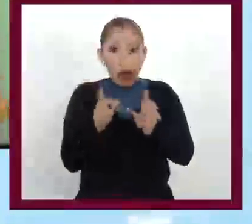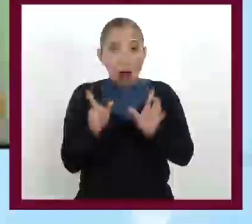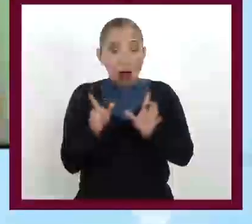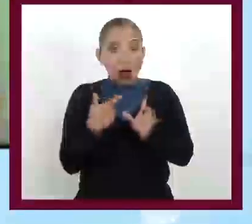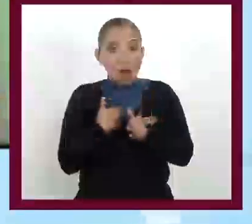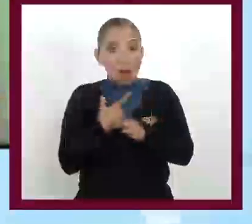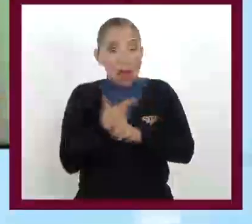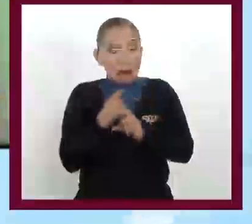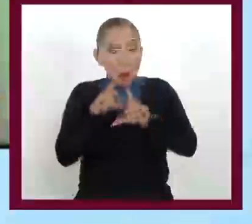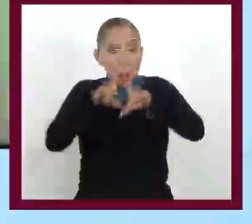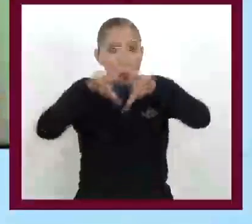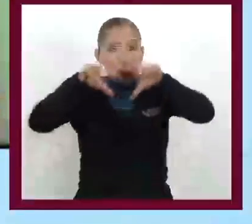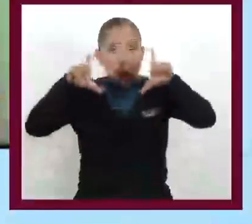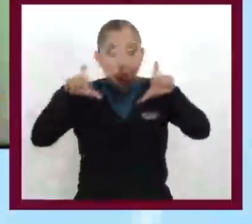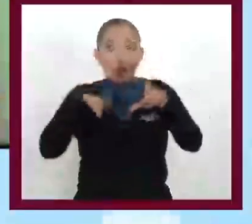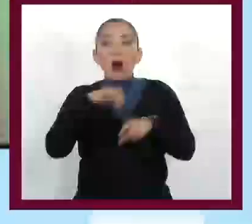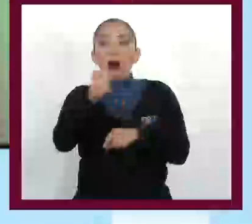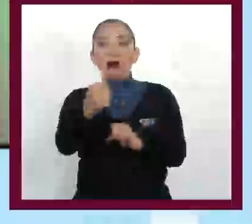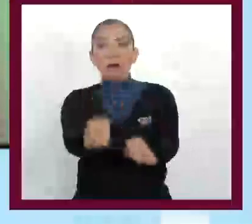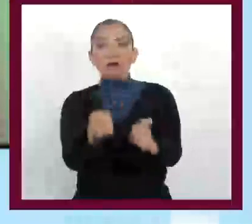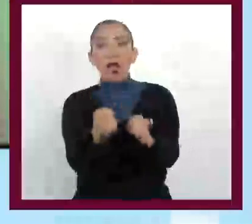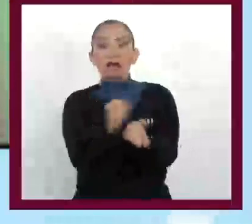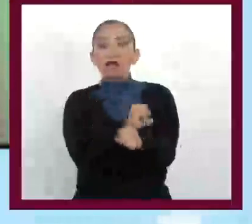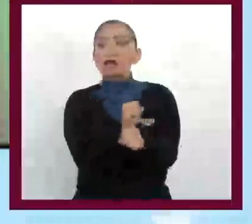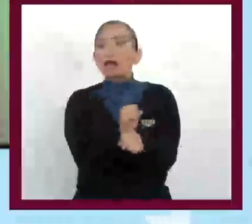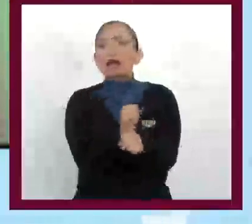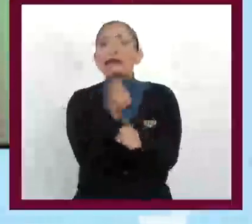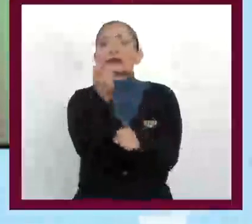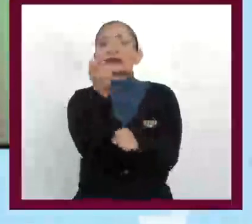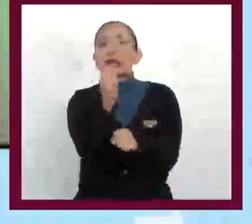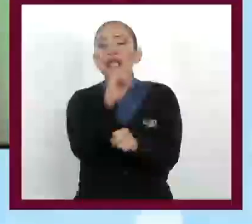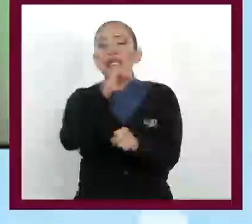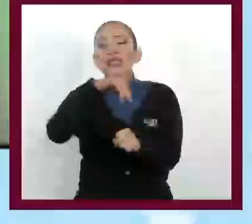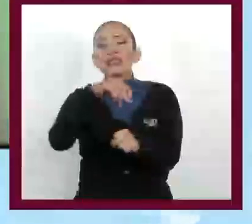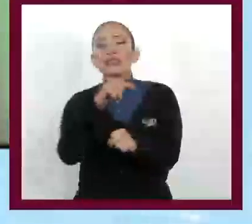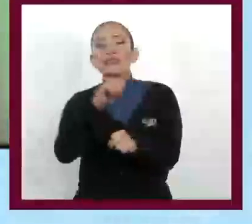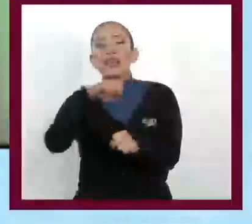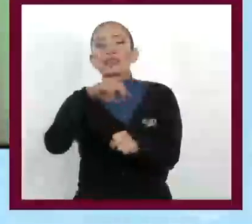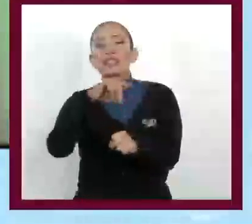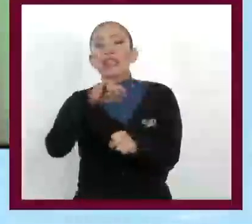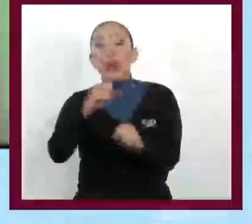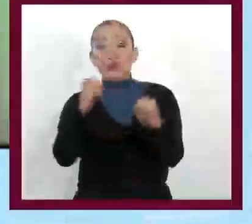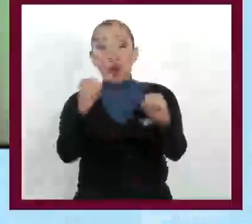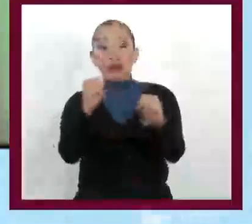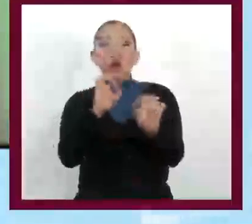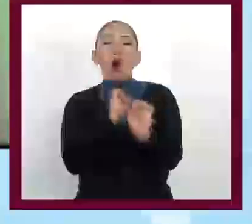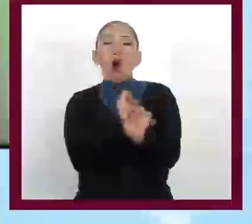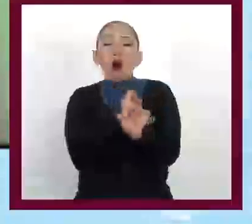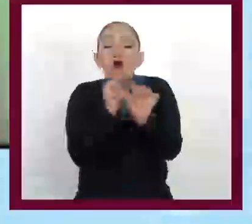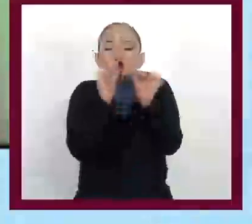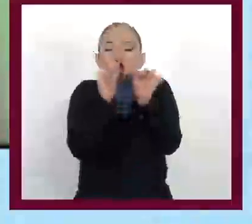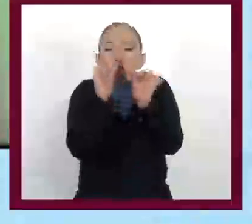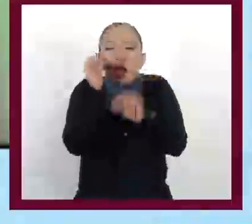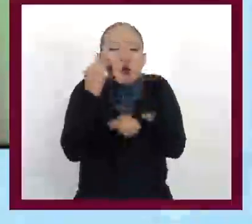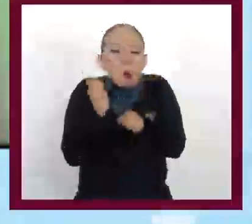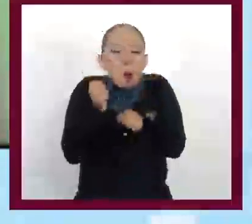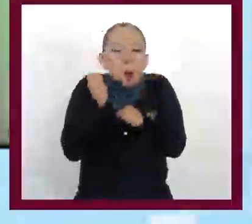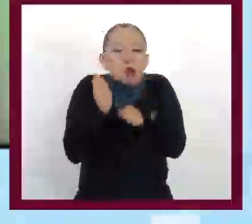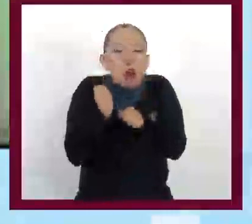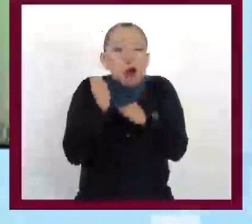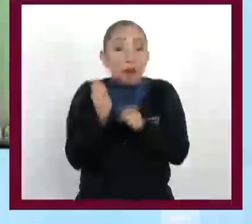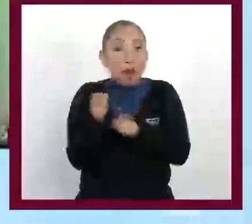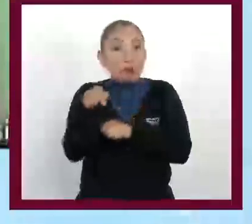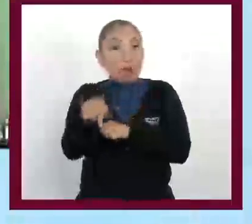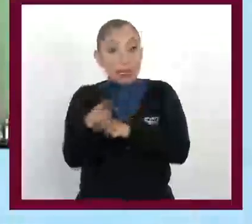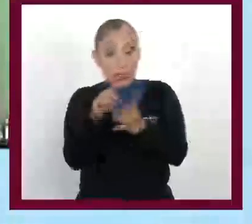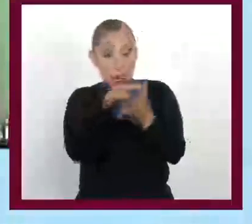grave, ¿verdad? Y luego, por último, falta la intensidad. La intensidad tiene que ver con tocar o muy fuerte o tocar muy quedito. Y